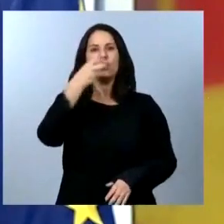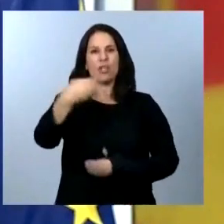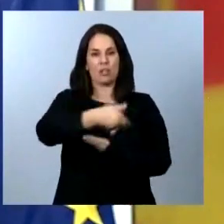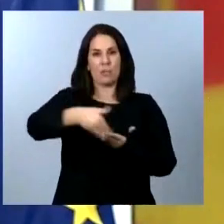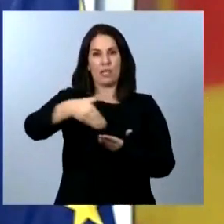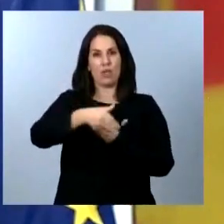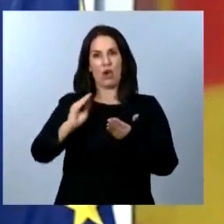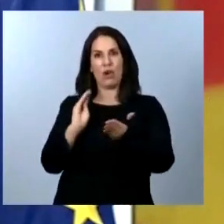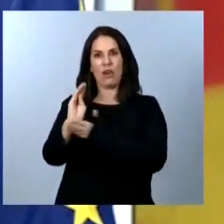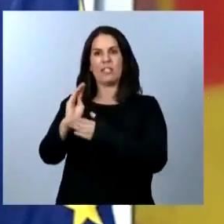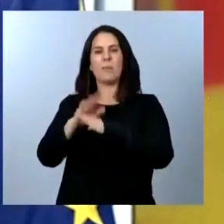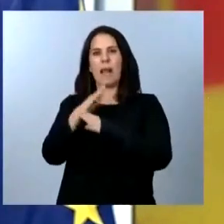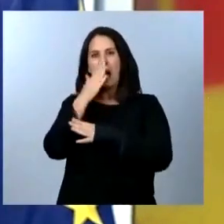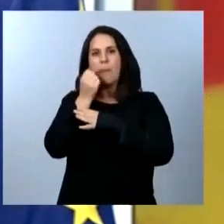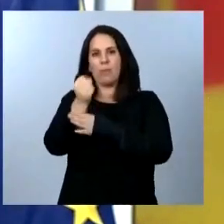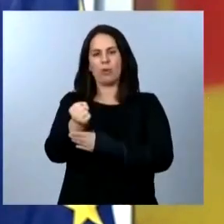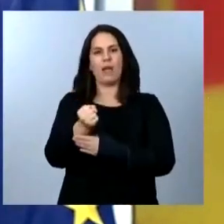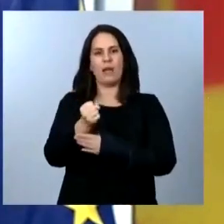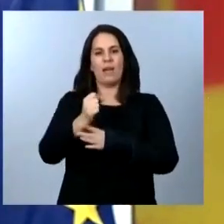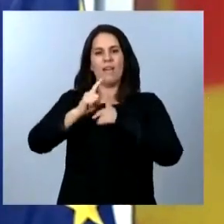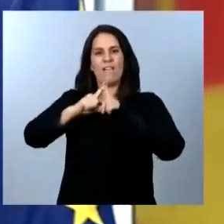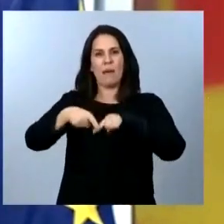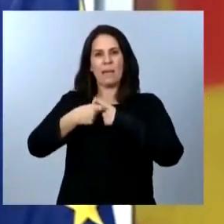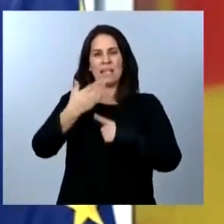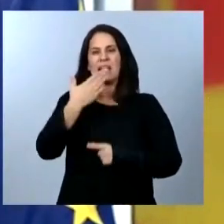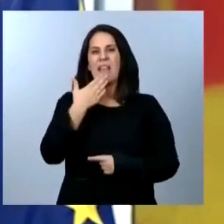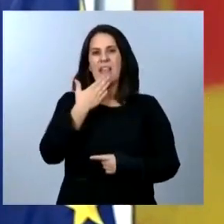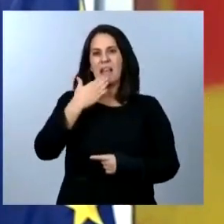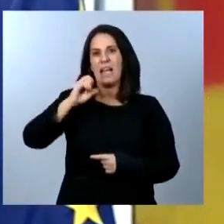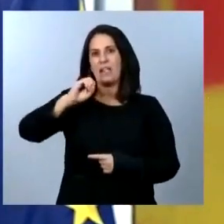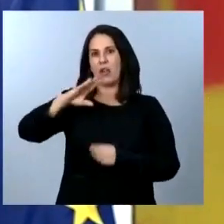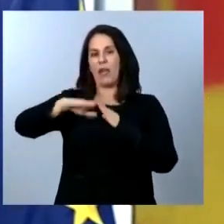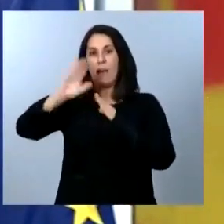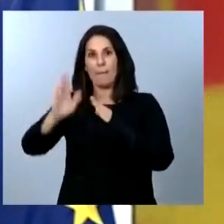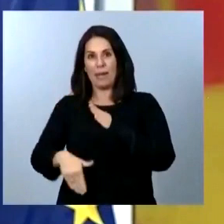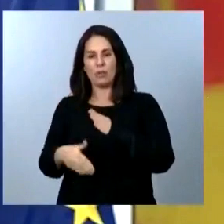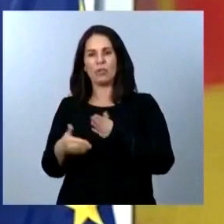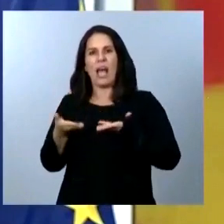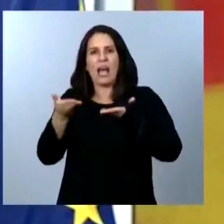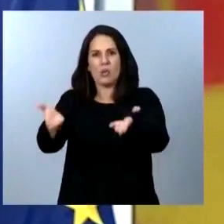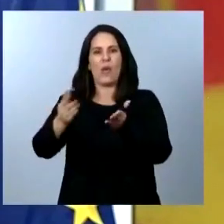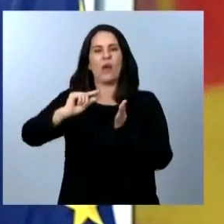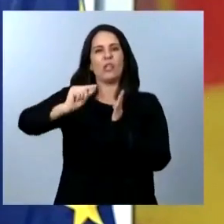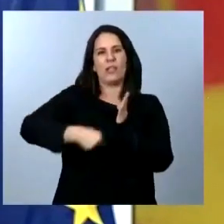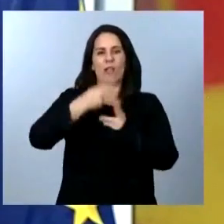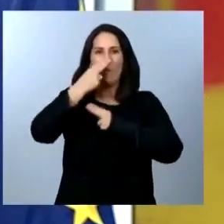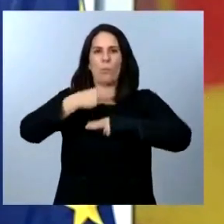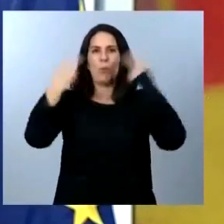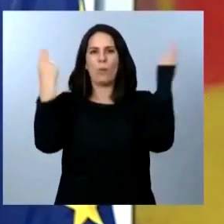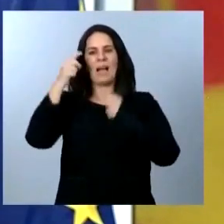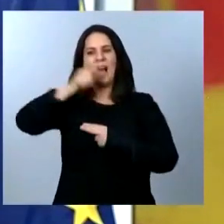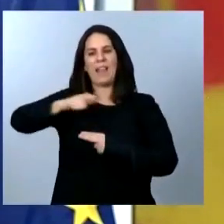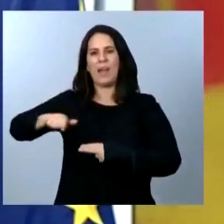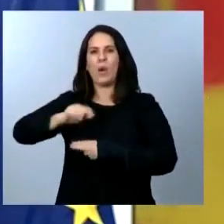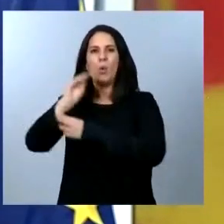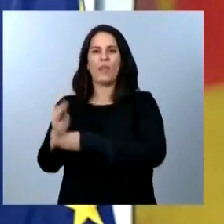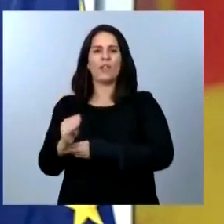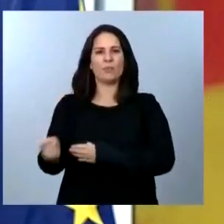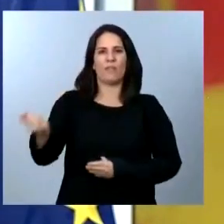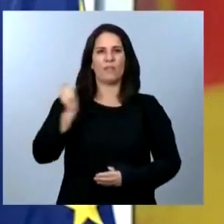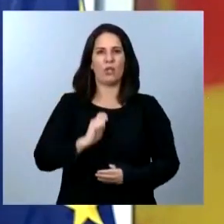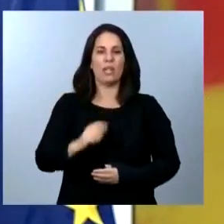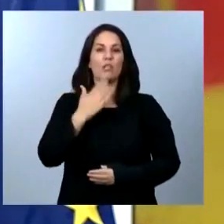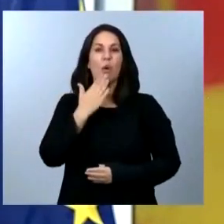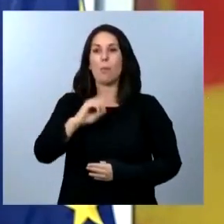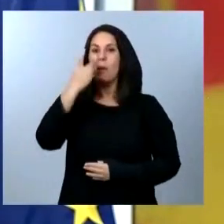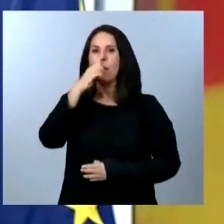con niños y niñas menores de 14 años a través de la contratación pública de cuidadores profesionales como primer paso para construir